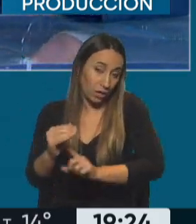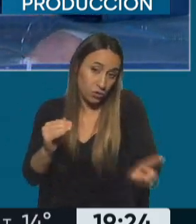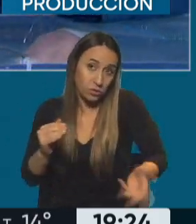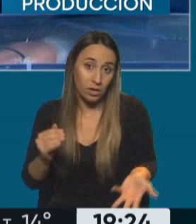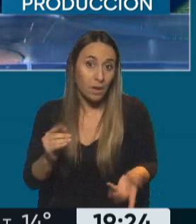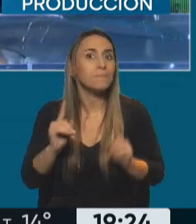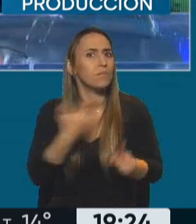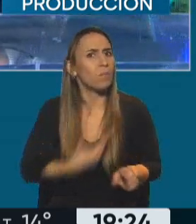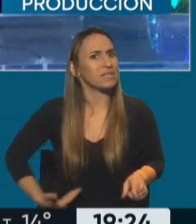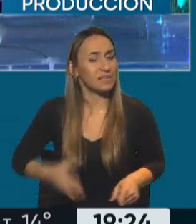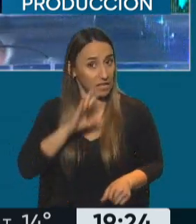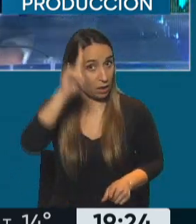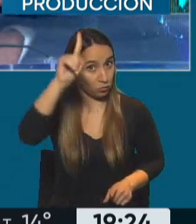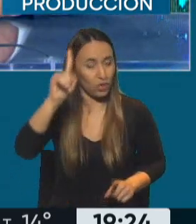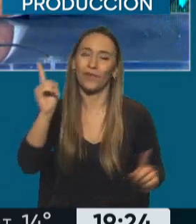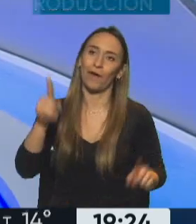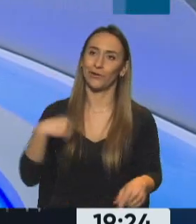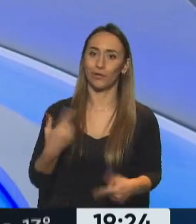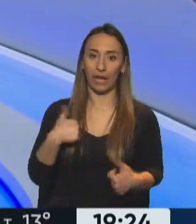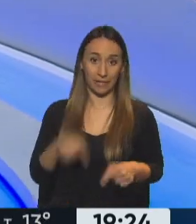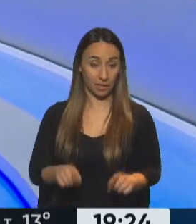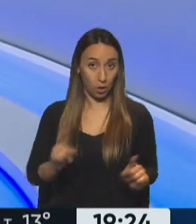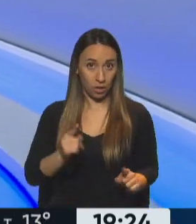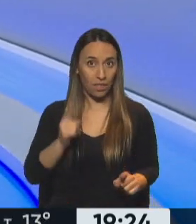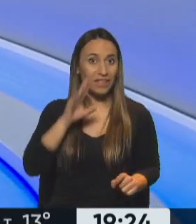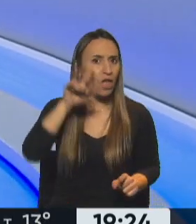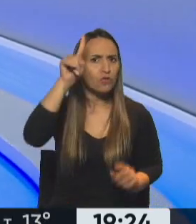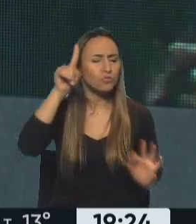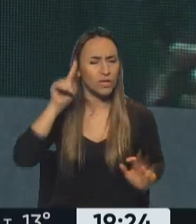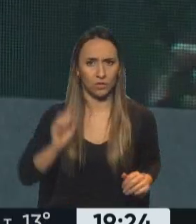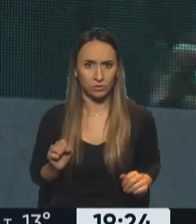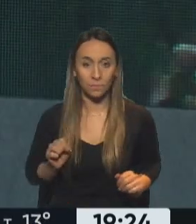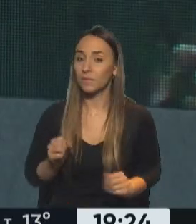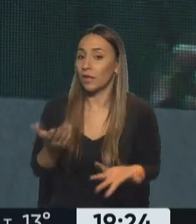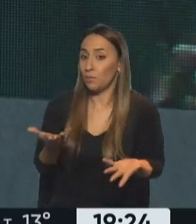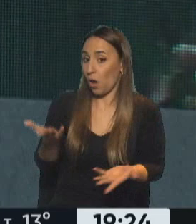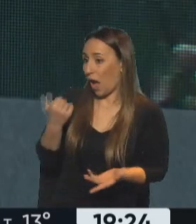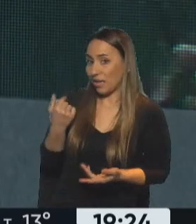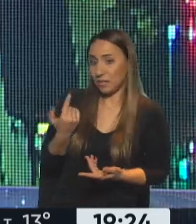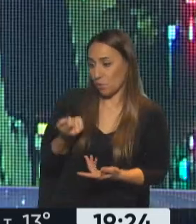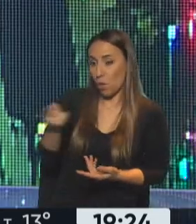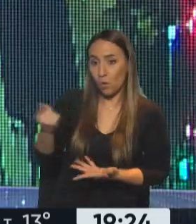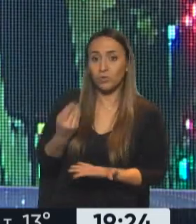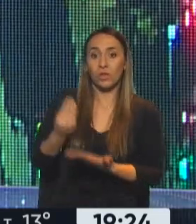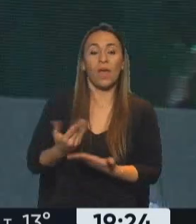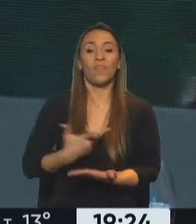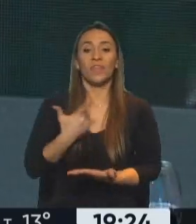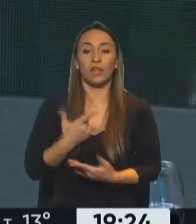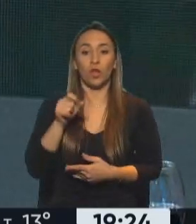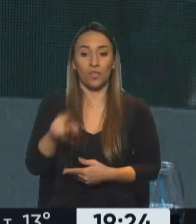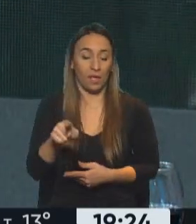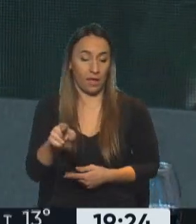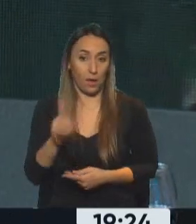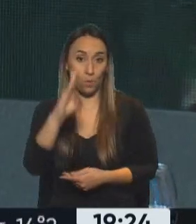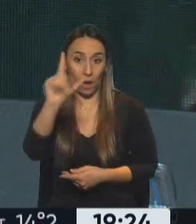Unidos lo ha dicho, no nosotros. Digo, ¿cómo vas a alentar la producción? Bueno. Hace algunas horas estabas al frente de un banco que